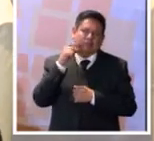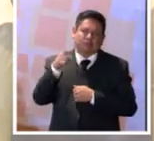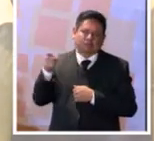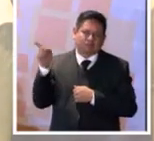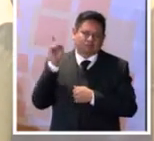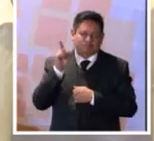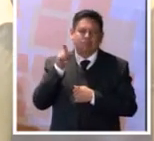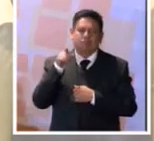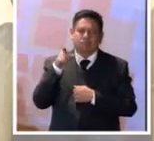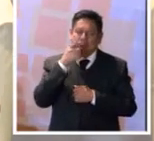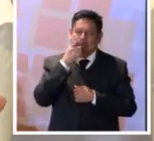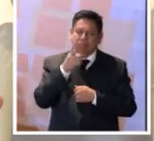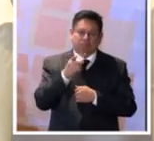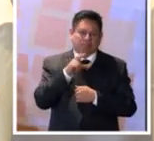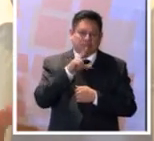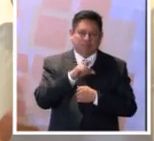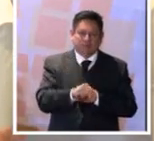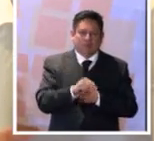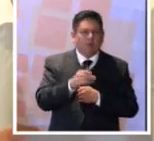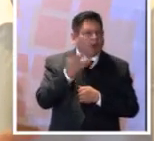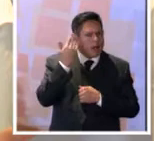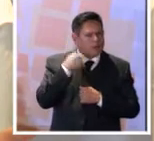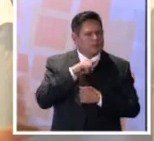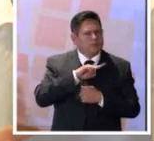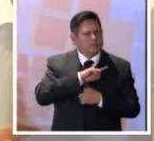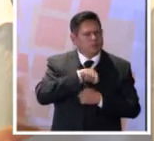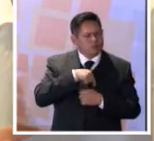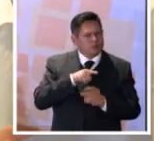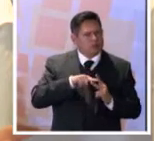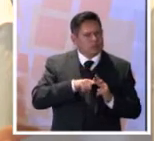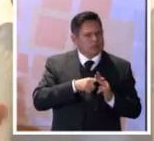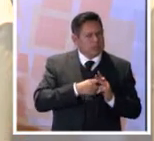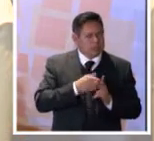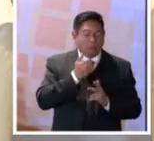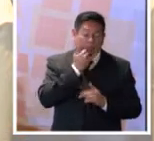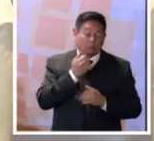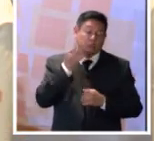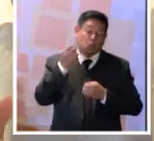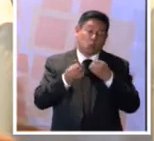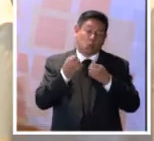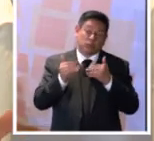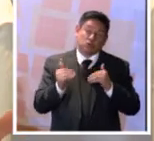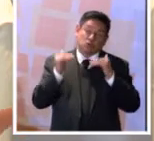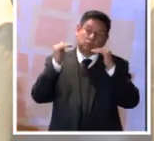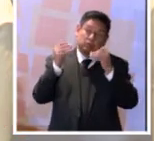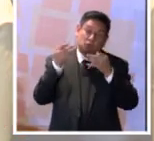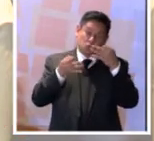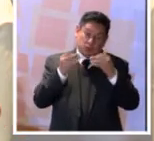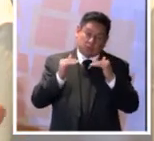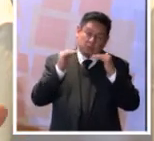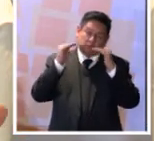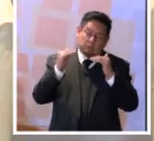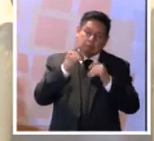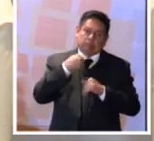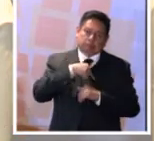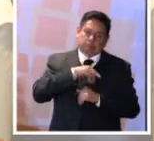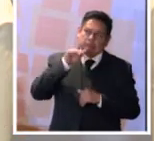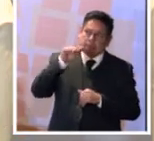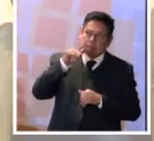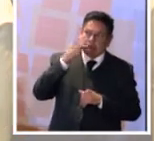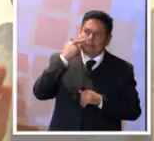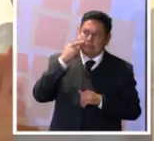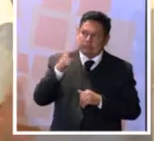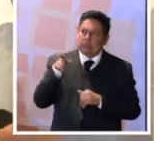verdad es que se avanzó un montón a partir de los fallos de esta Cámara. Sin embargo, cuando llegó a esta instancia,